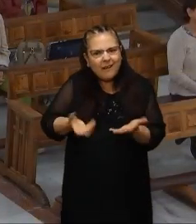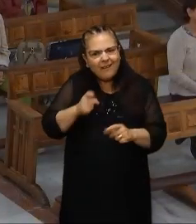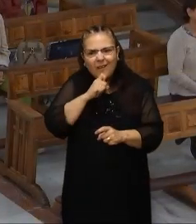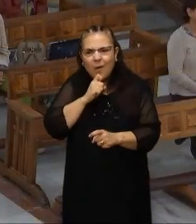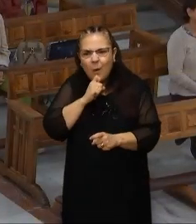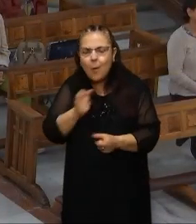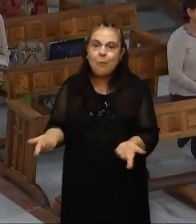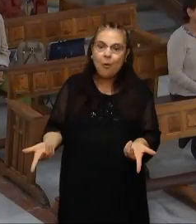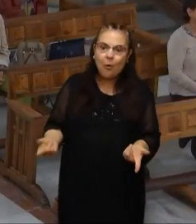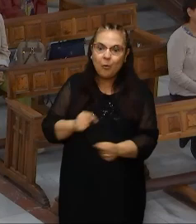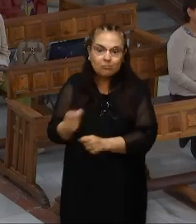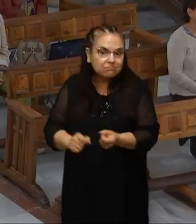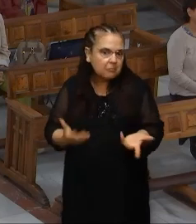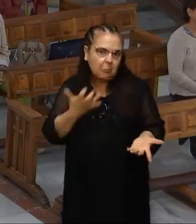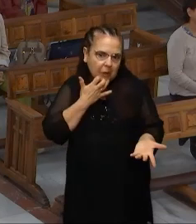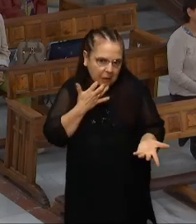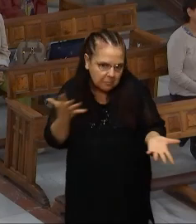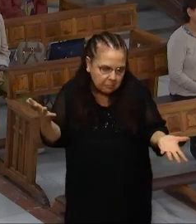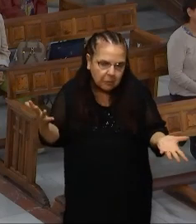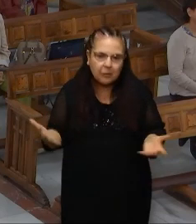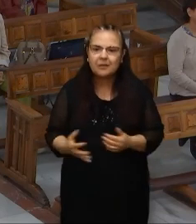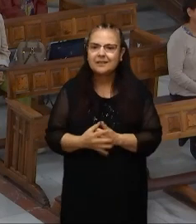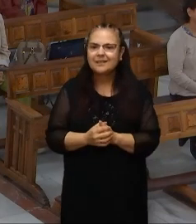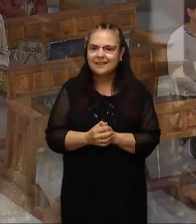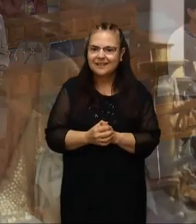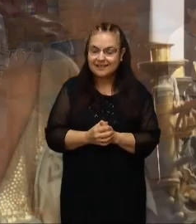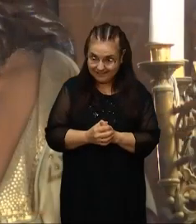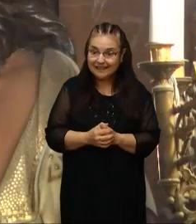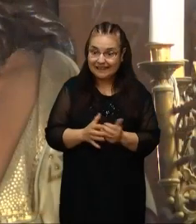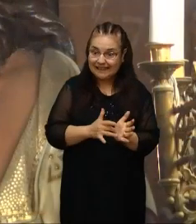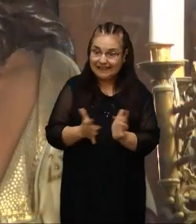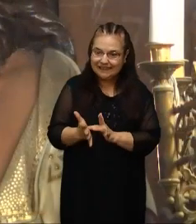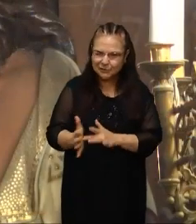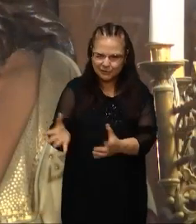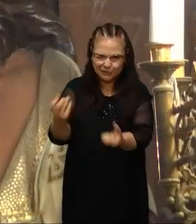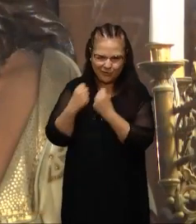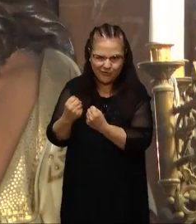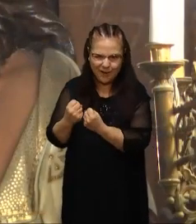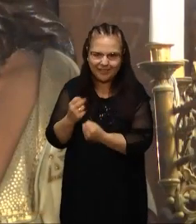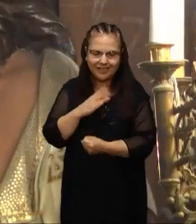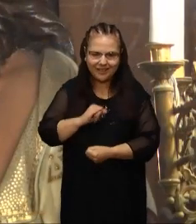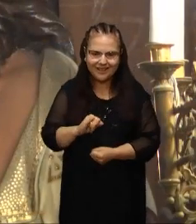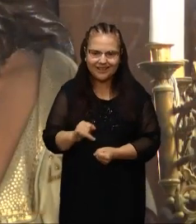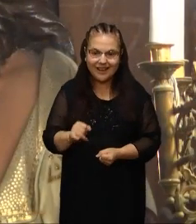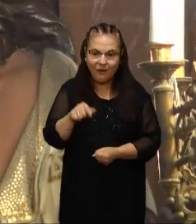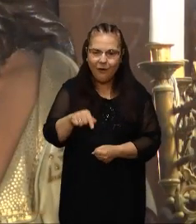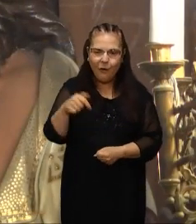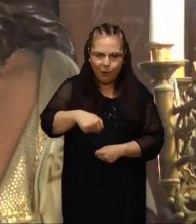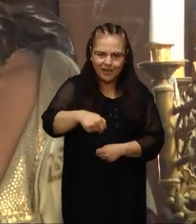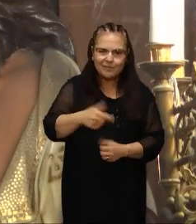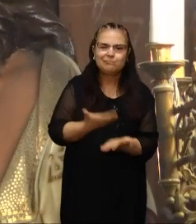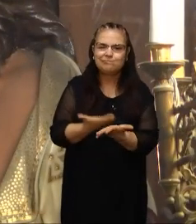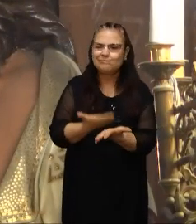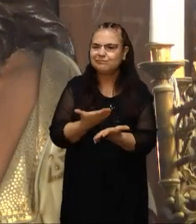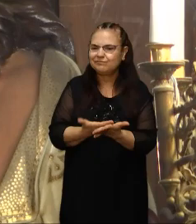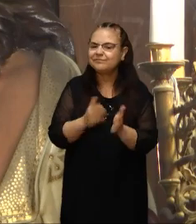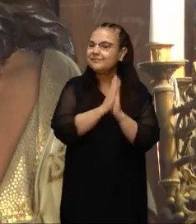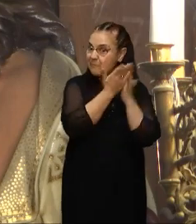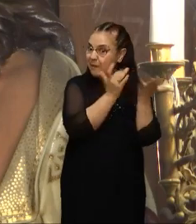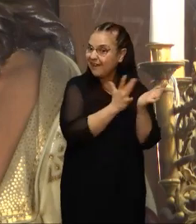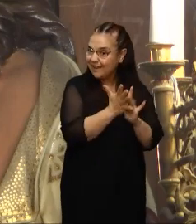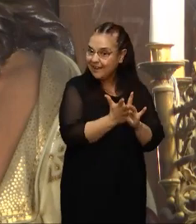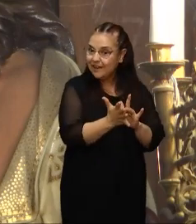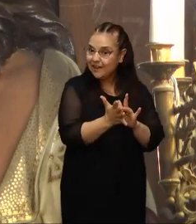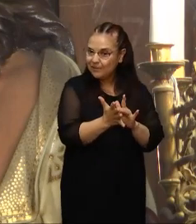de los cielos en otras ocasiones? Jesús tiene toda esa fuerza y hoy lo comprobamos en el Evangelio. Más